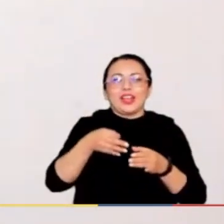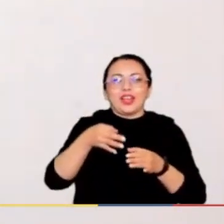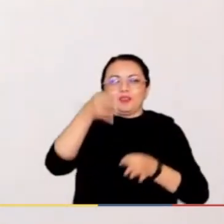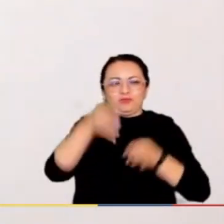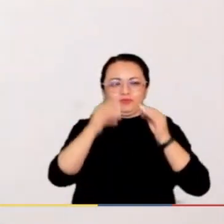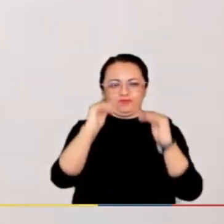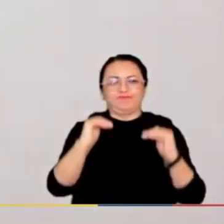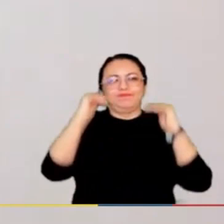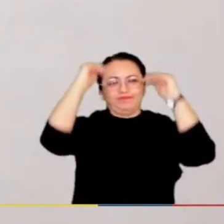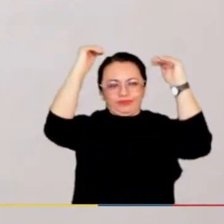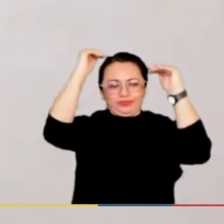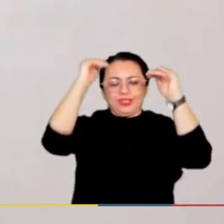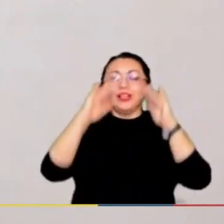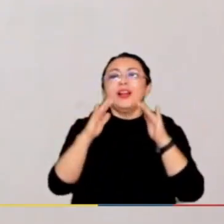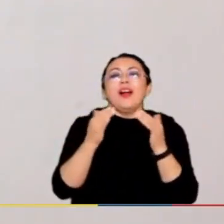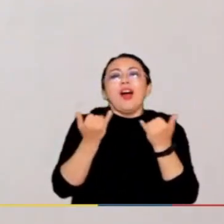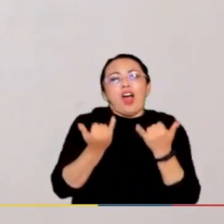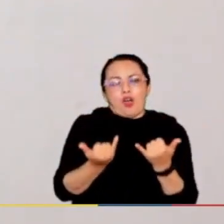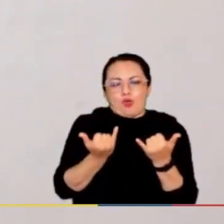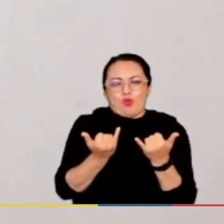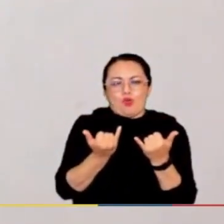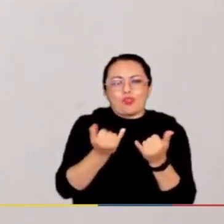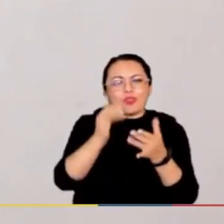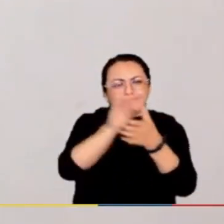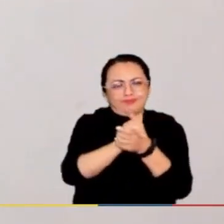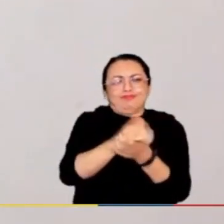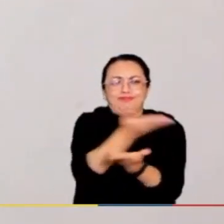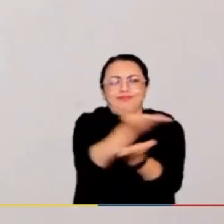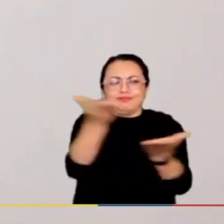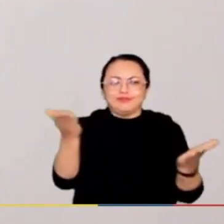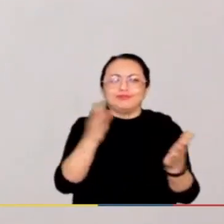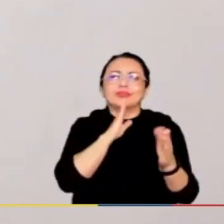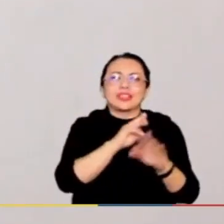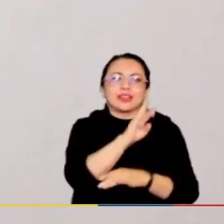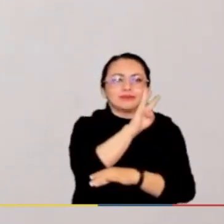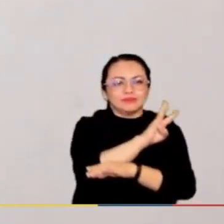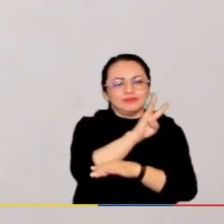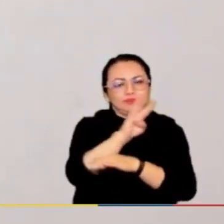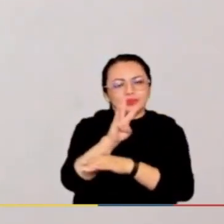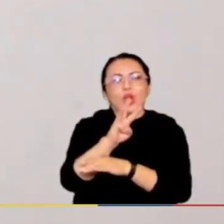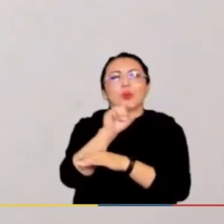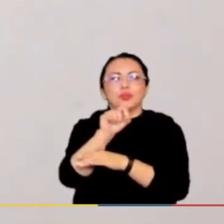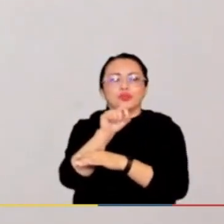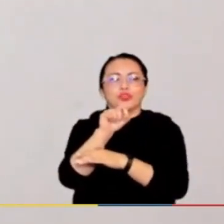Justicia. Saludamos a quienes se conectan con nosotros a través de la página web